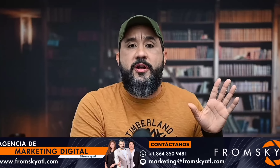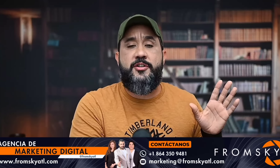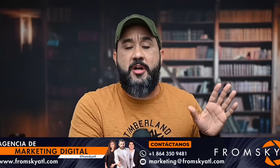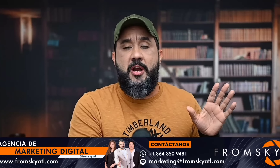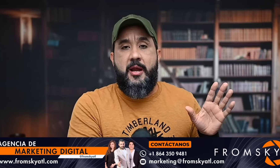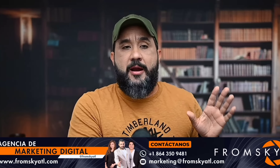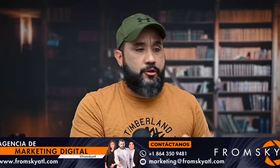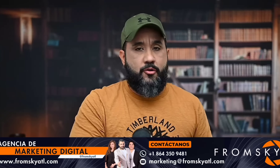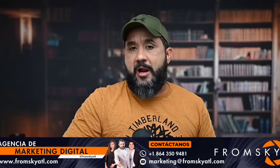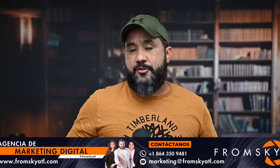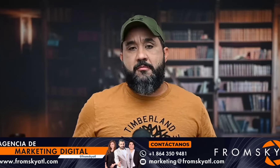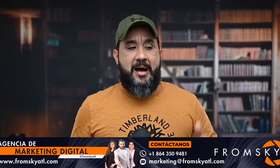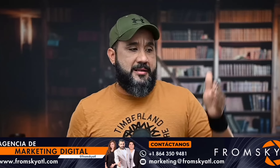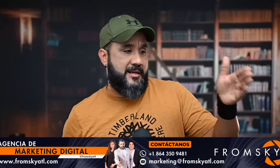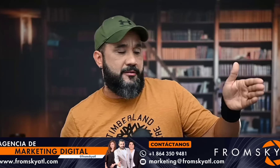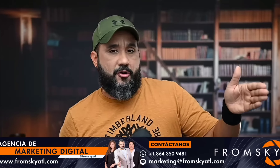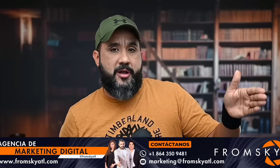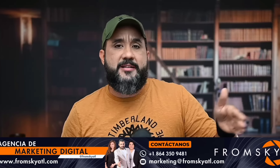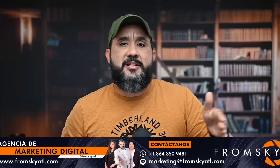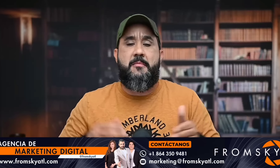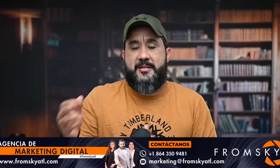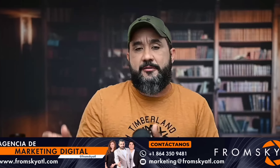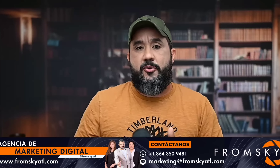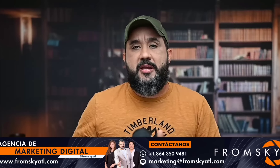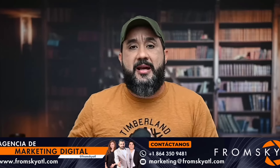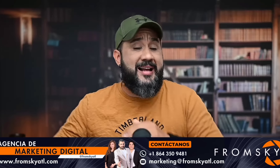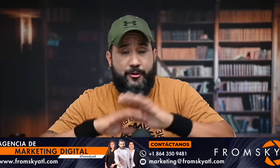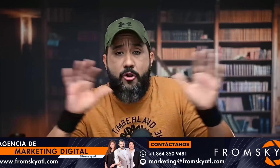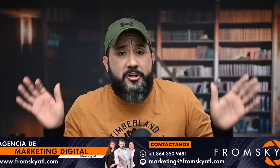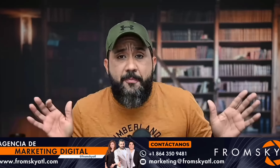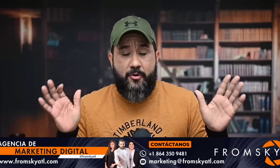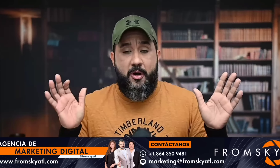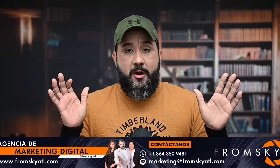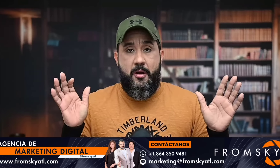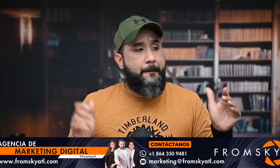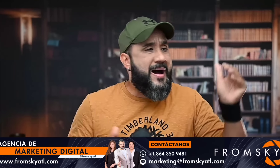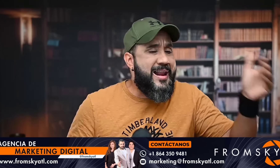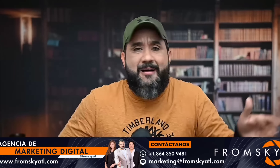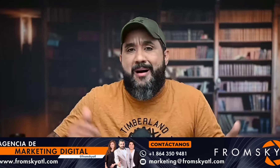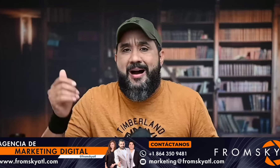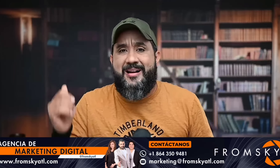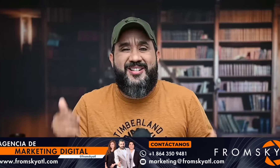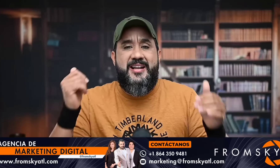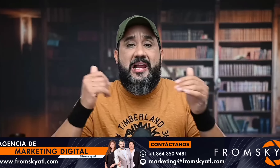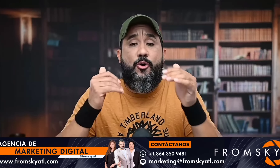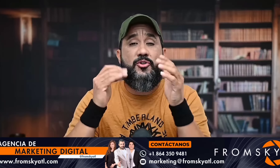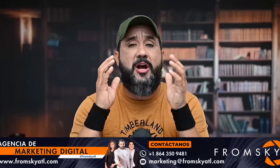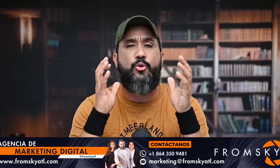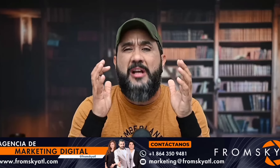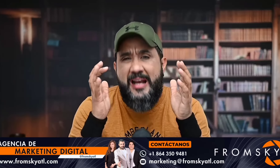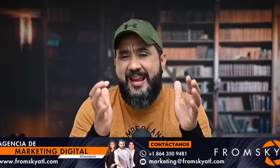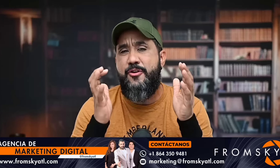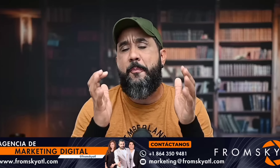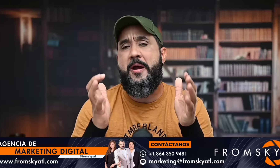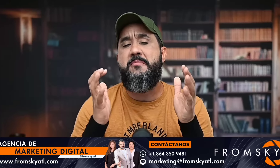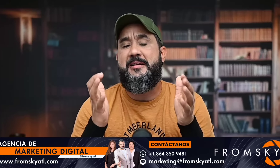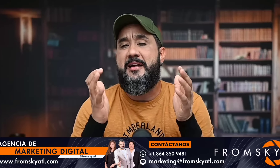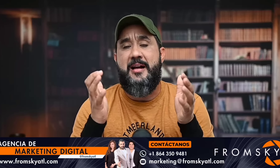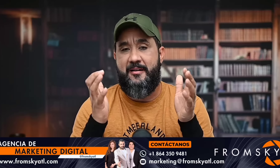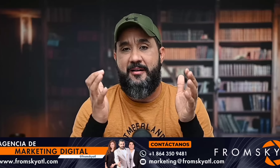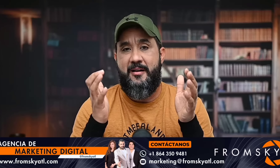borich en otros casos más al centro derecha más centro izquierda de todo tipo pan chile o sea usted cree que